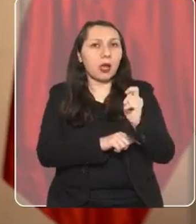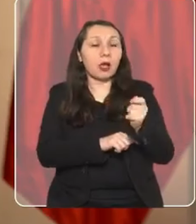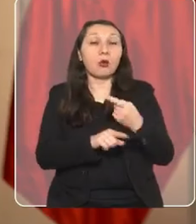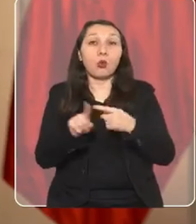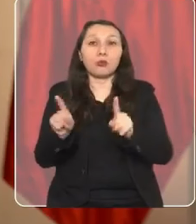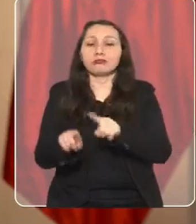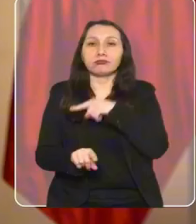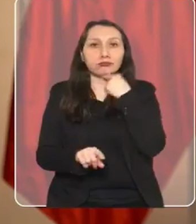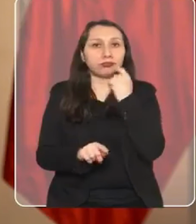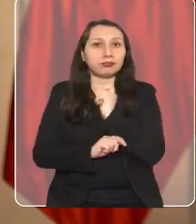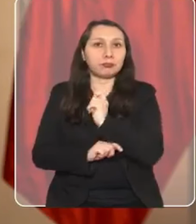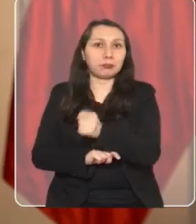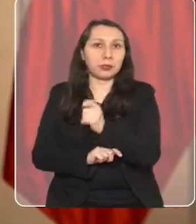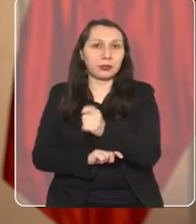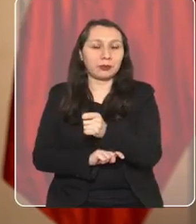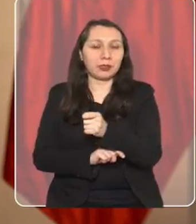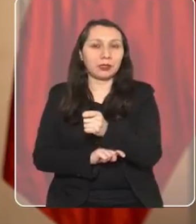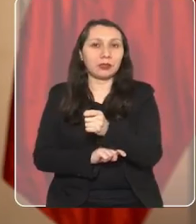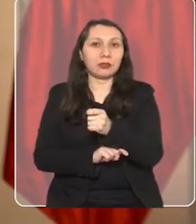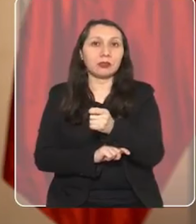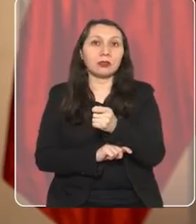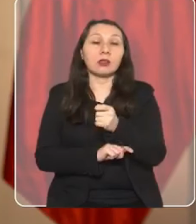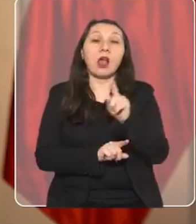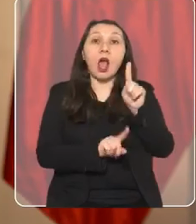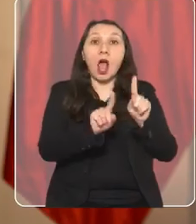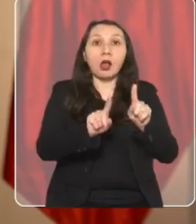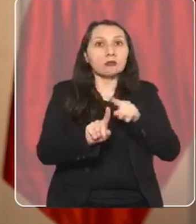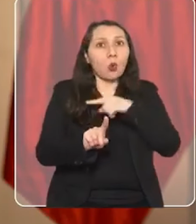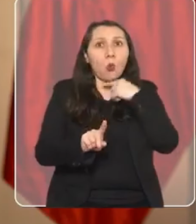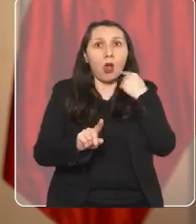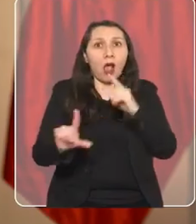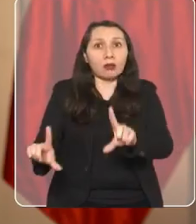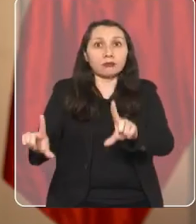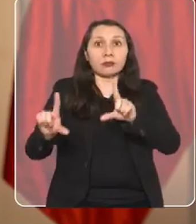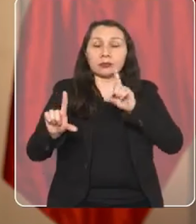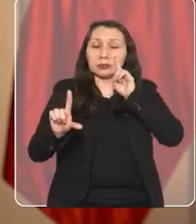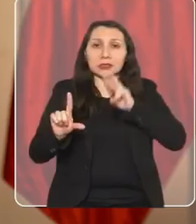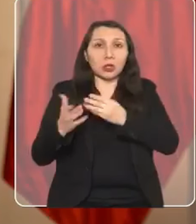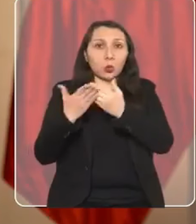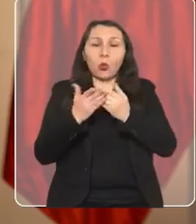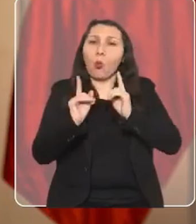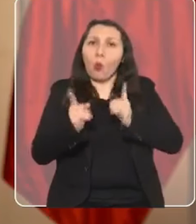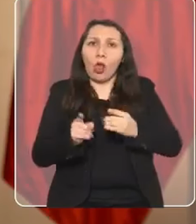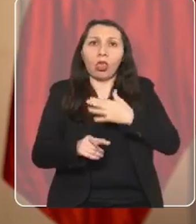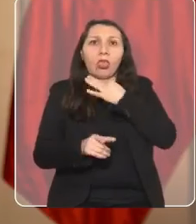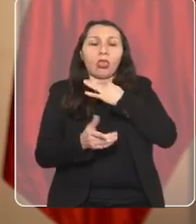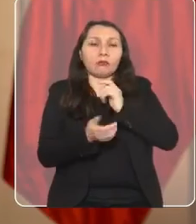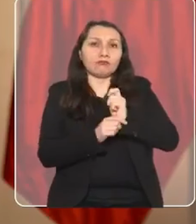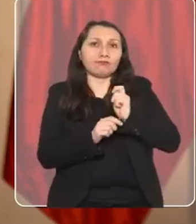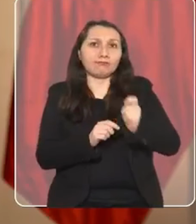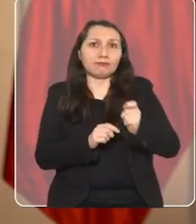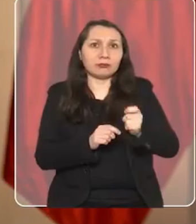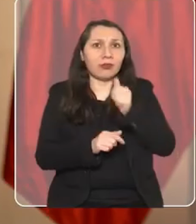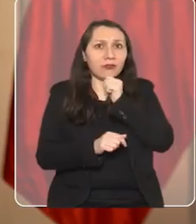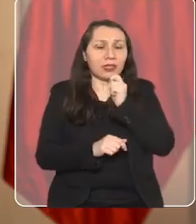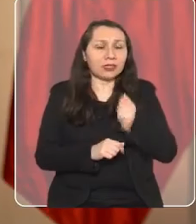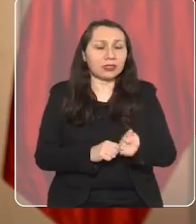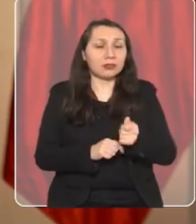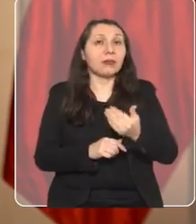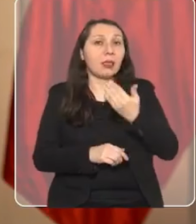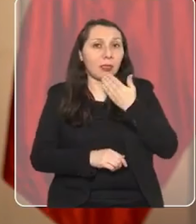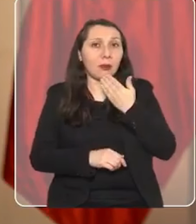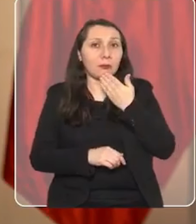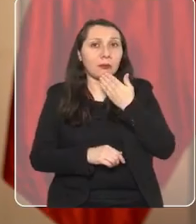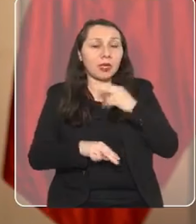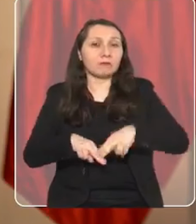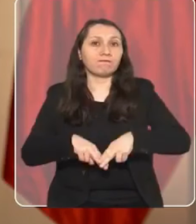quienes no han podido hacerlo para aquellos que ni siquiera pudieron terminar sus estudios y aún así están endeudados y también lo es